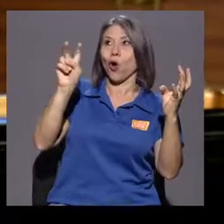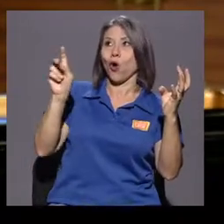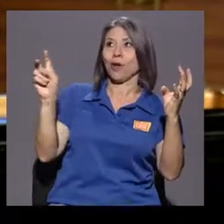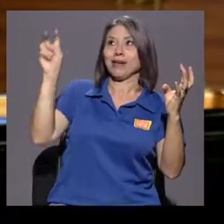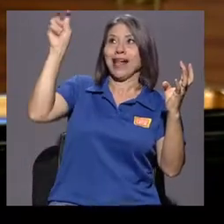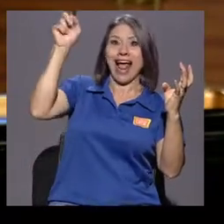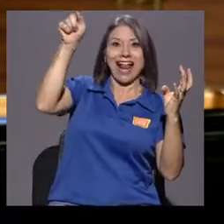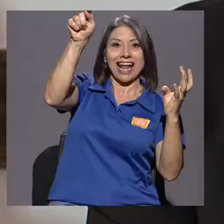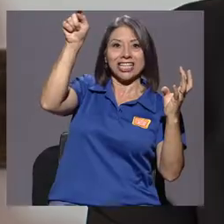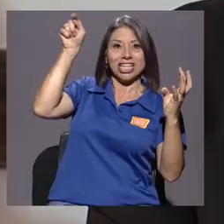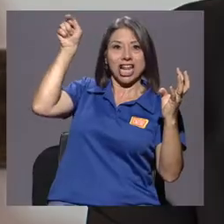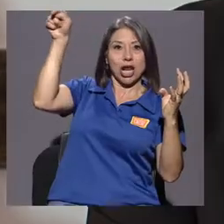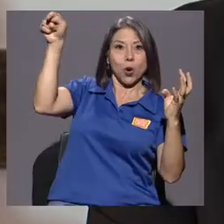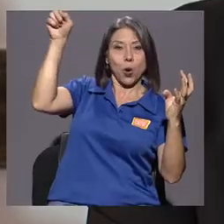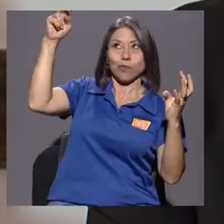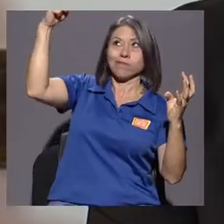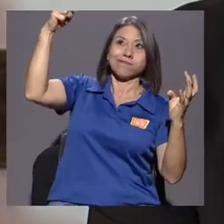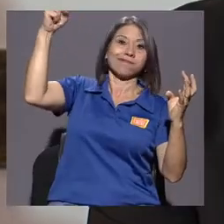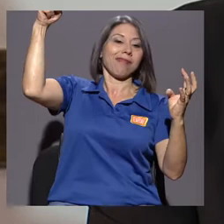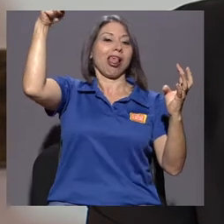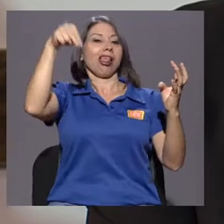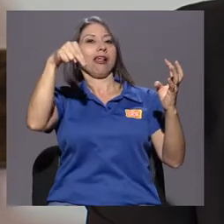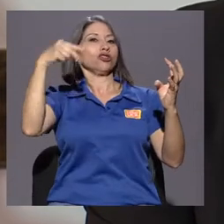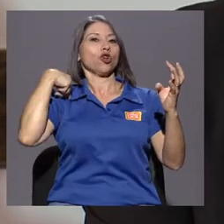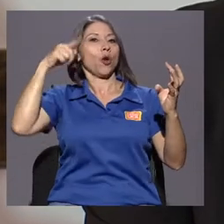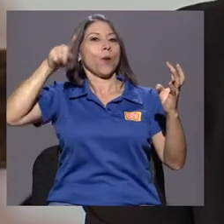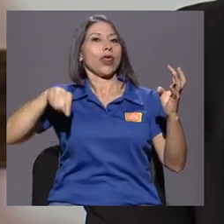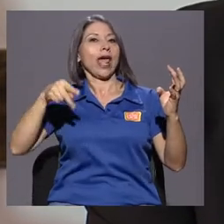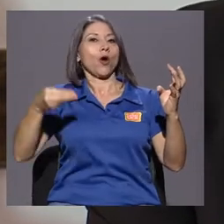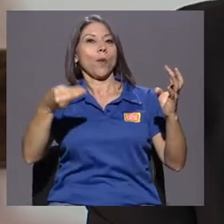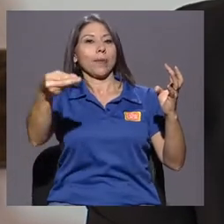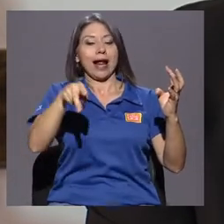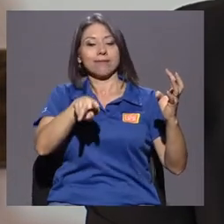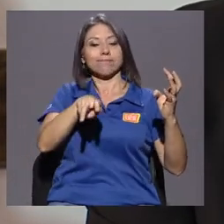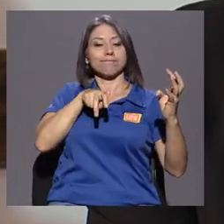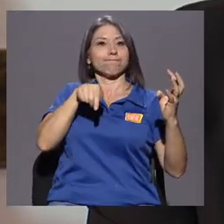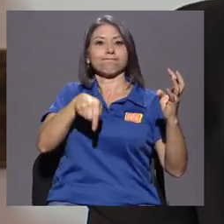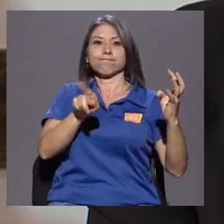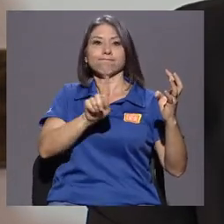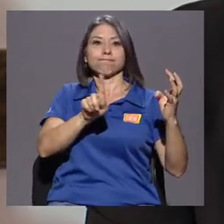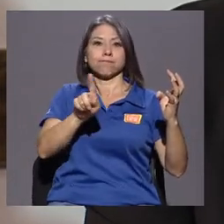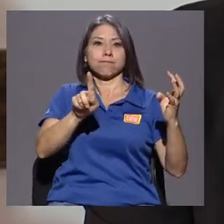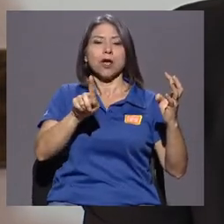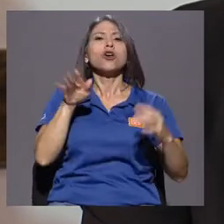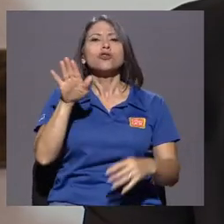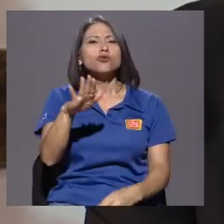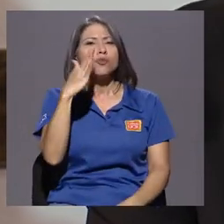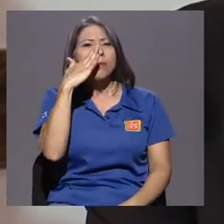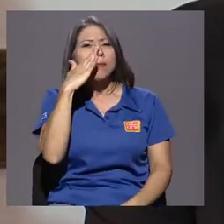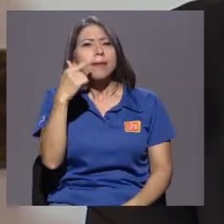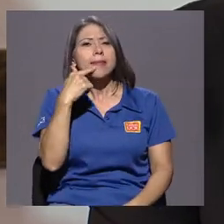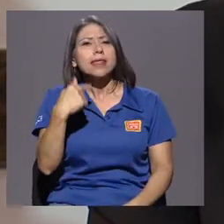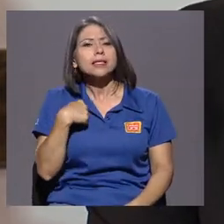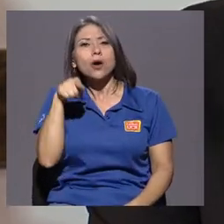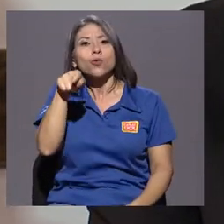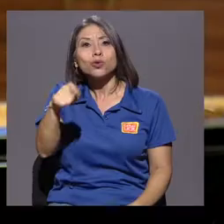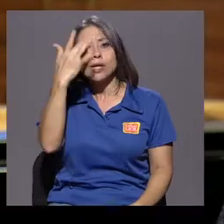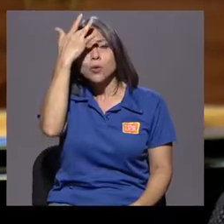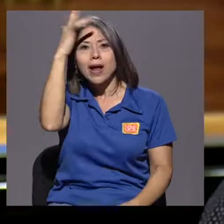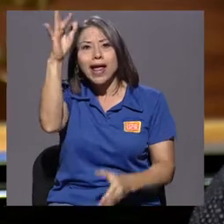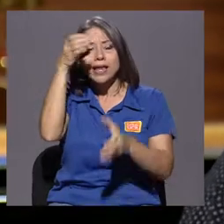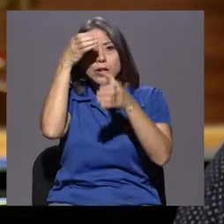butacas de palco verdad su mamá una vez que yo conversaba con ella me decía que éste era un genio y su mamá